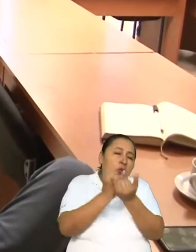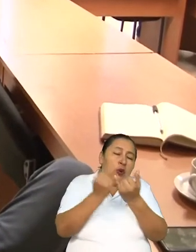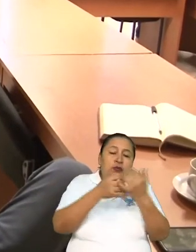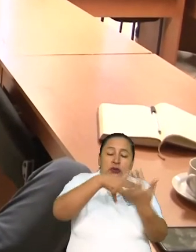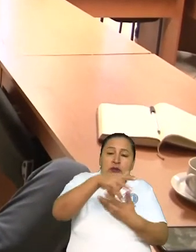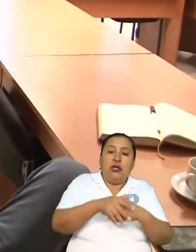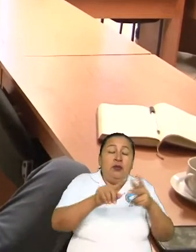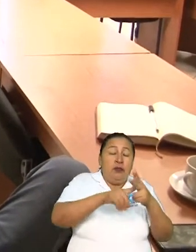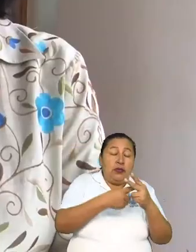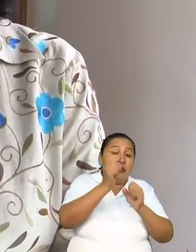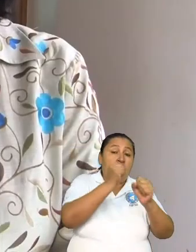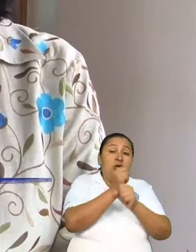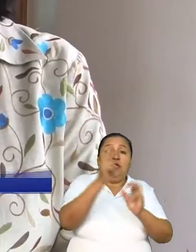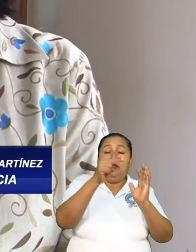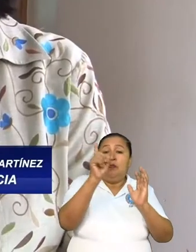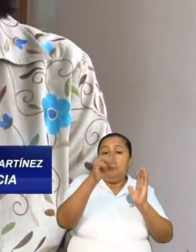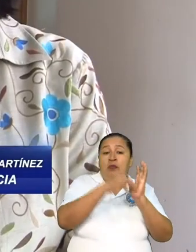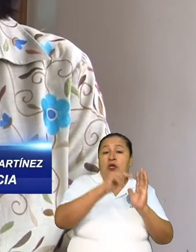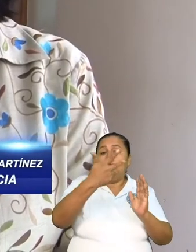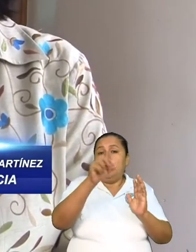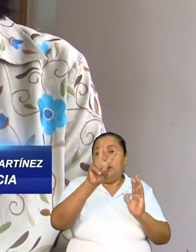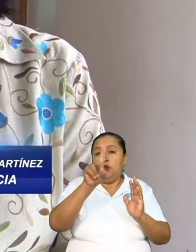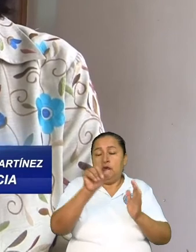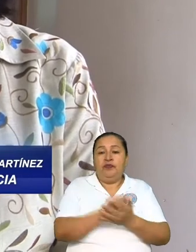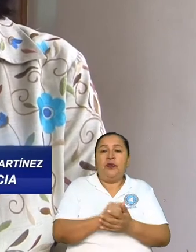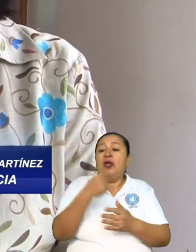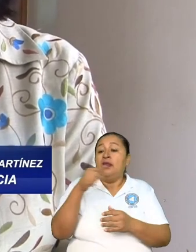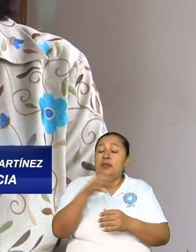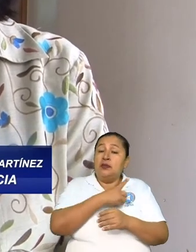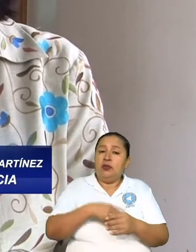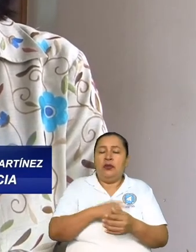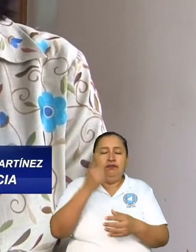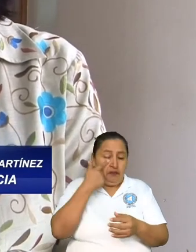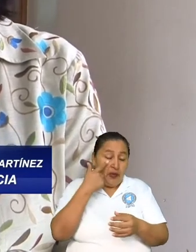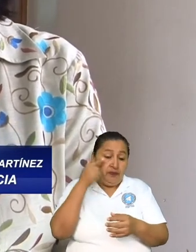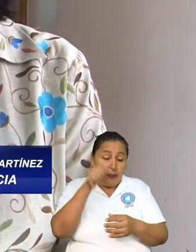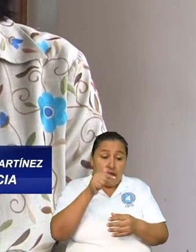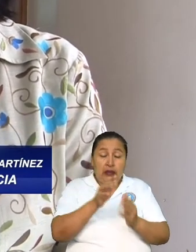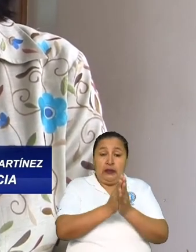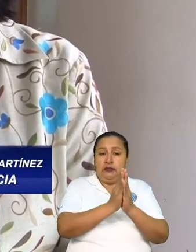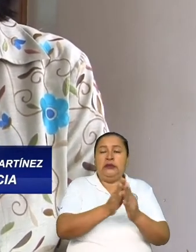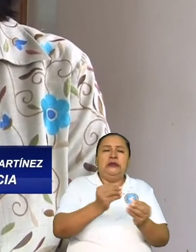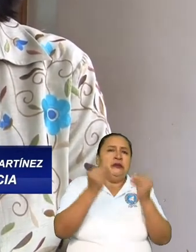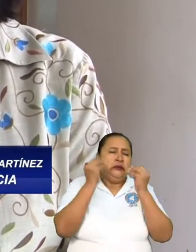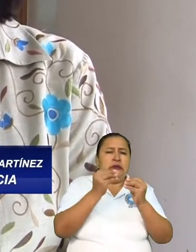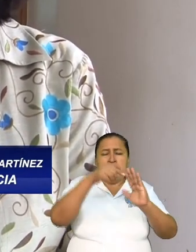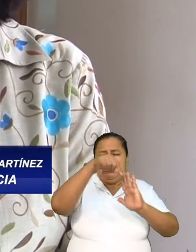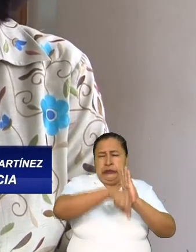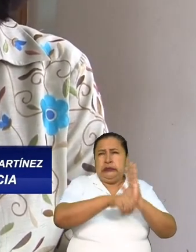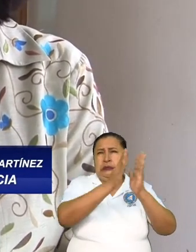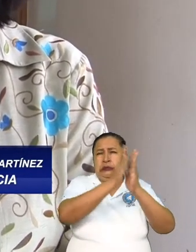desde 1821. Ya, este es un digesto bien amplio, pues. Hemos trabajado más